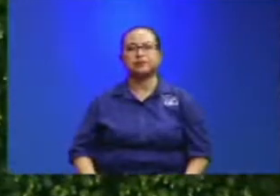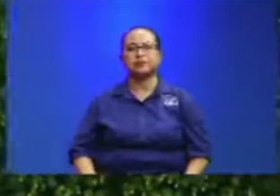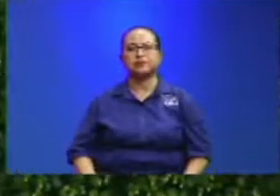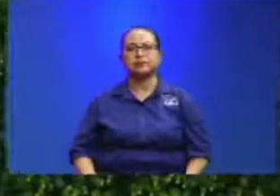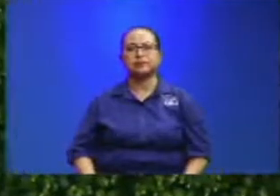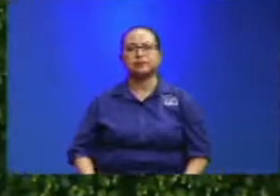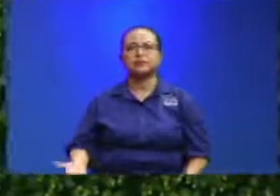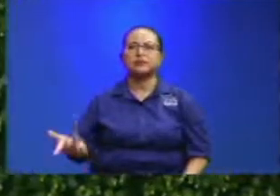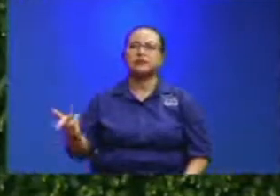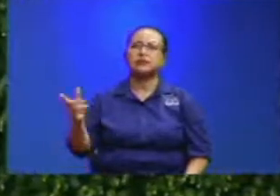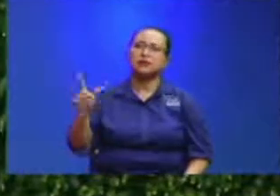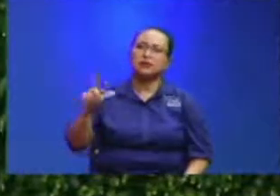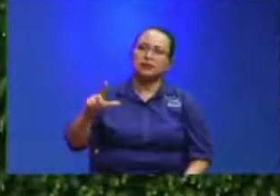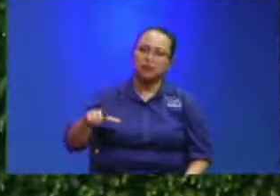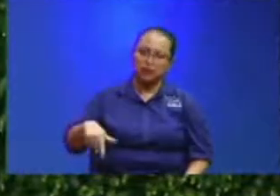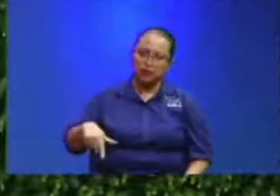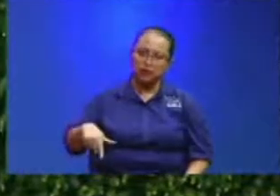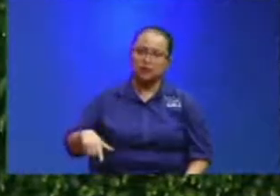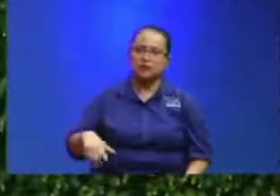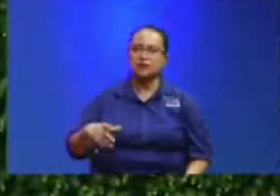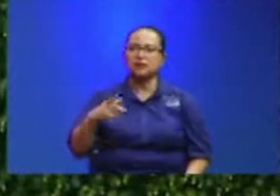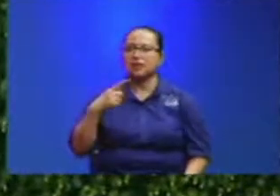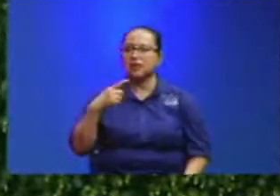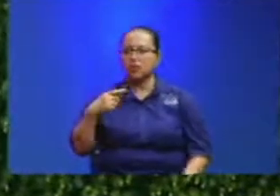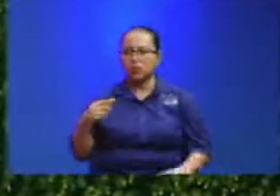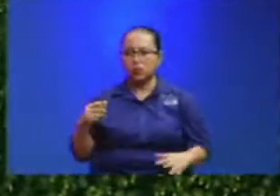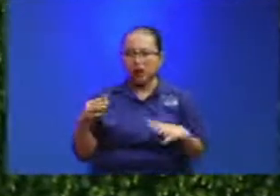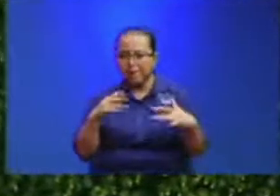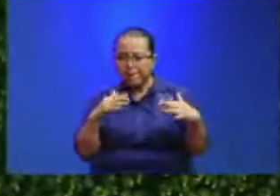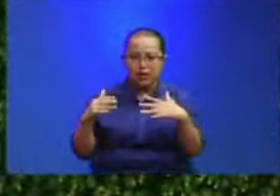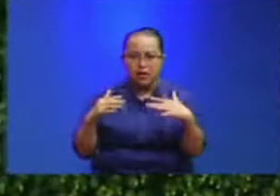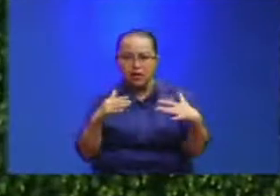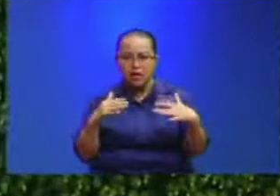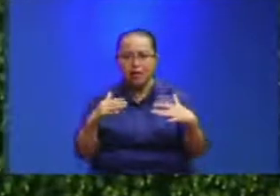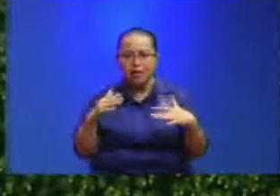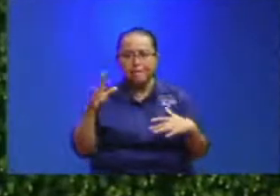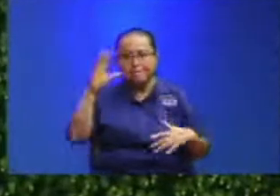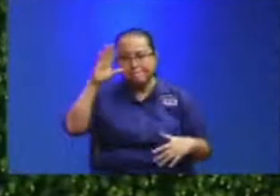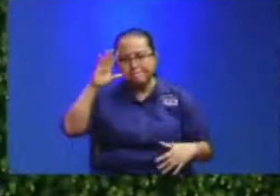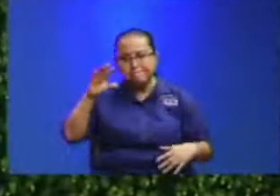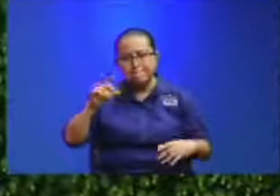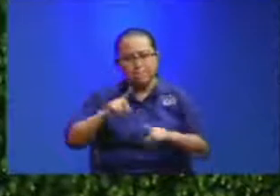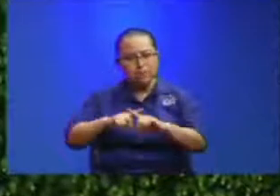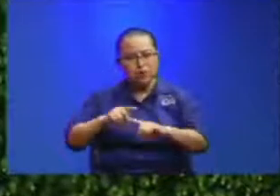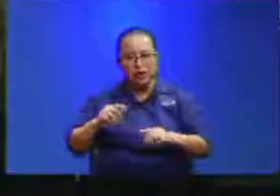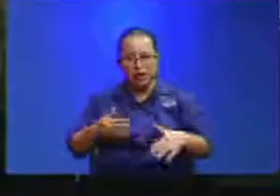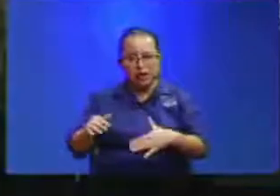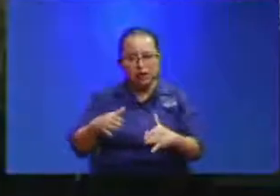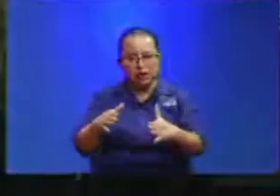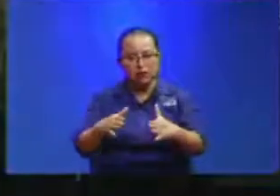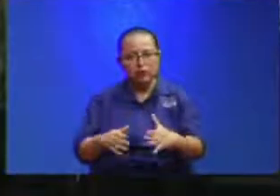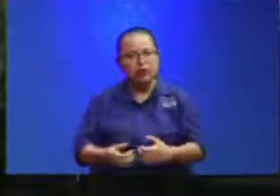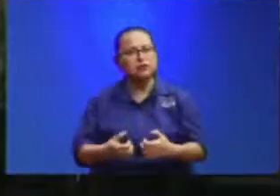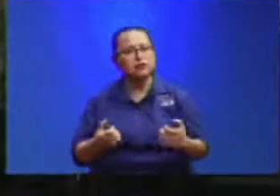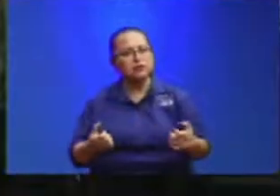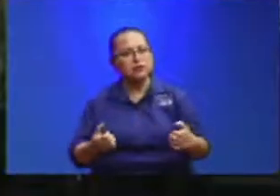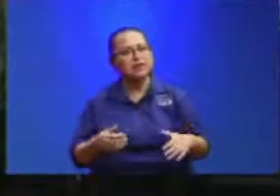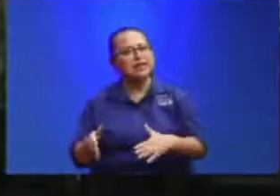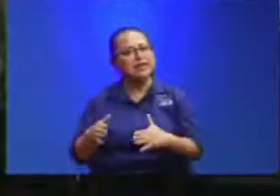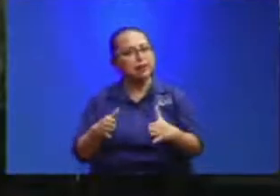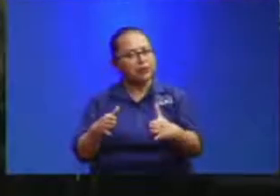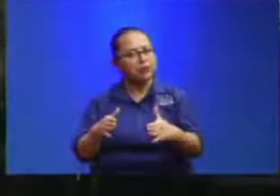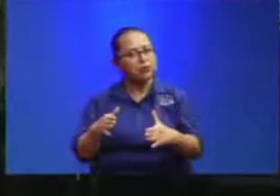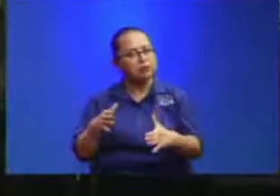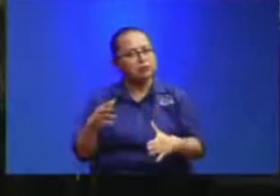y luego dice que un alboroto no pequeño por causa del camino y entonces ya el camino se conocía